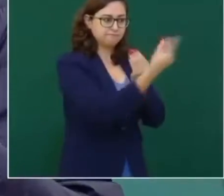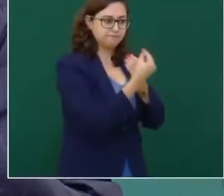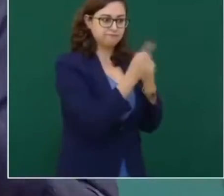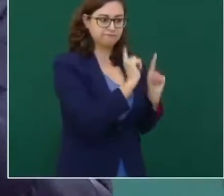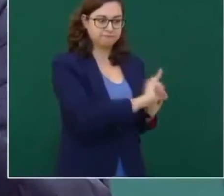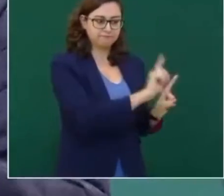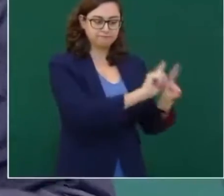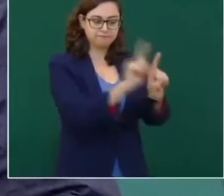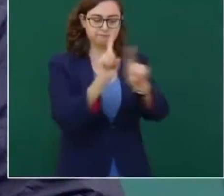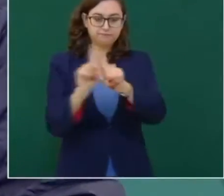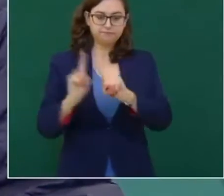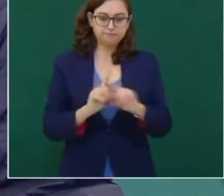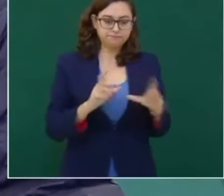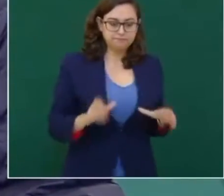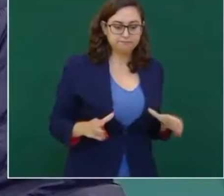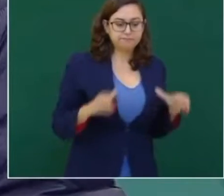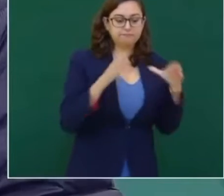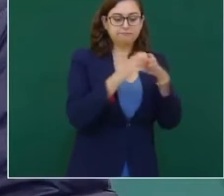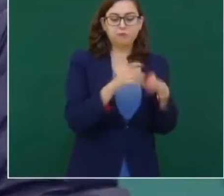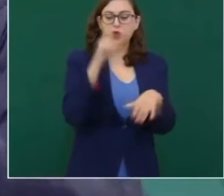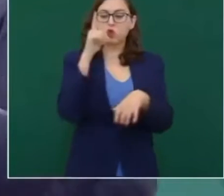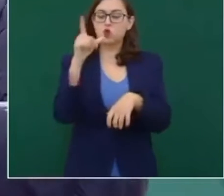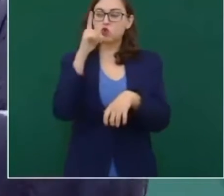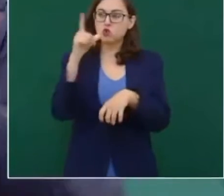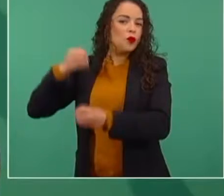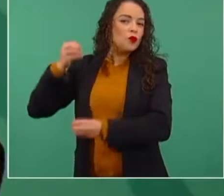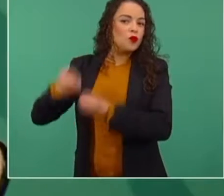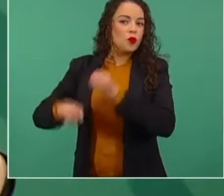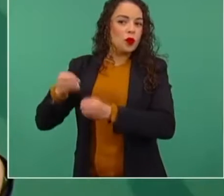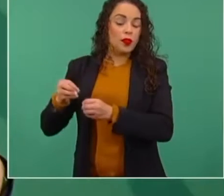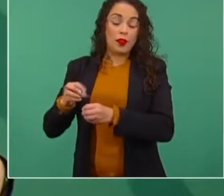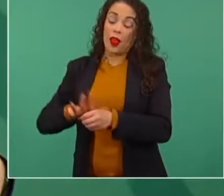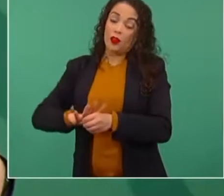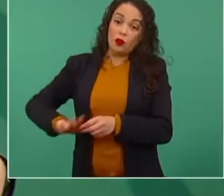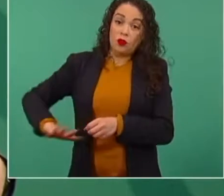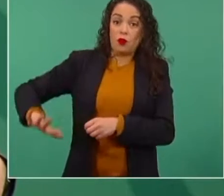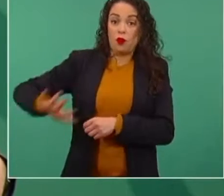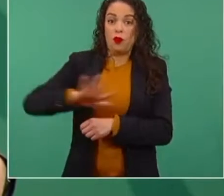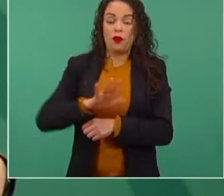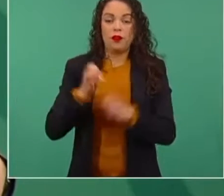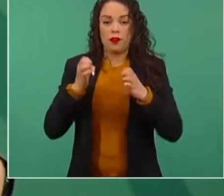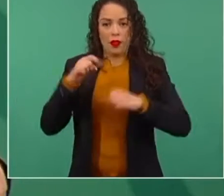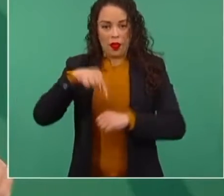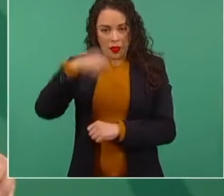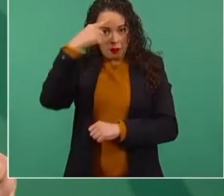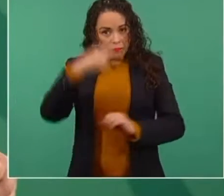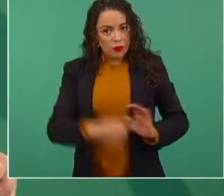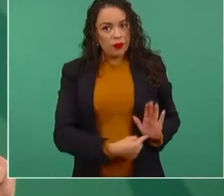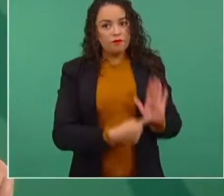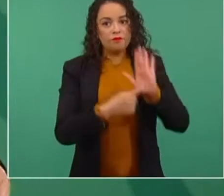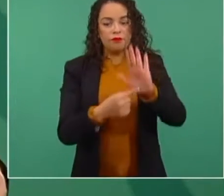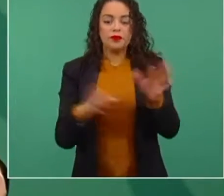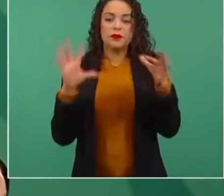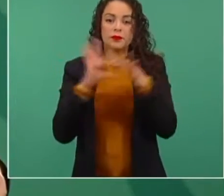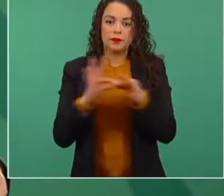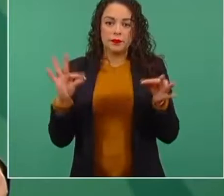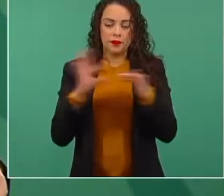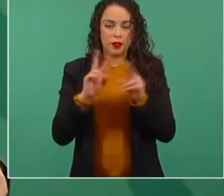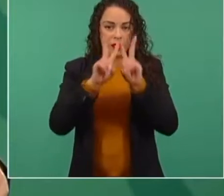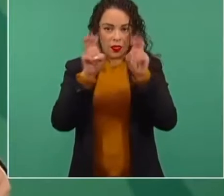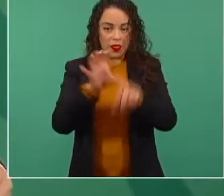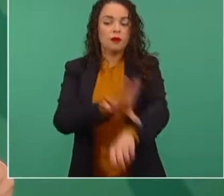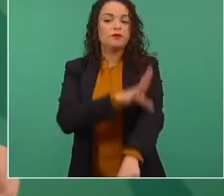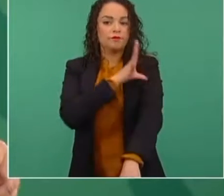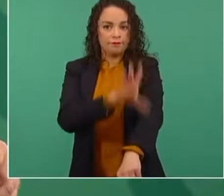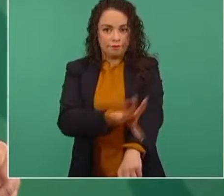López Hernández, estarán presentes en la conferencia de prensa matutina, dio a conocer el presidente de México, Andrés Manuel López Obrador. Desde